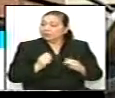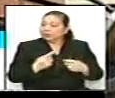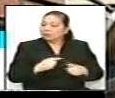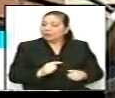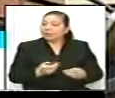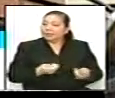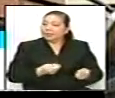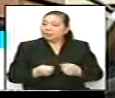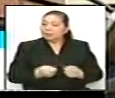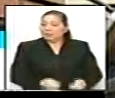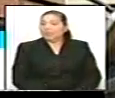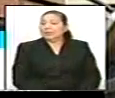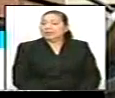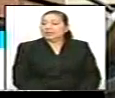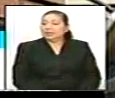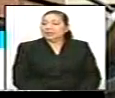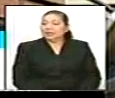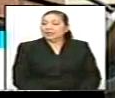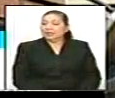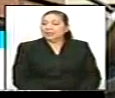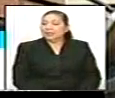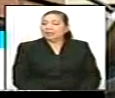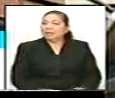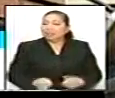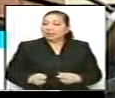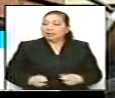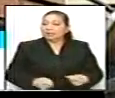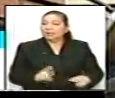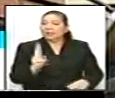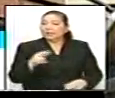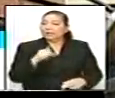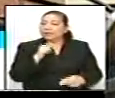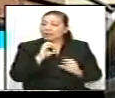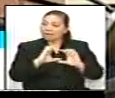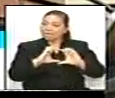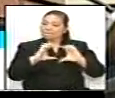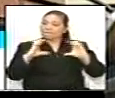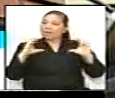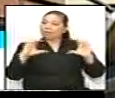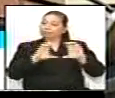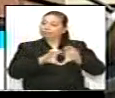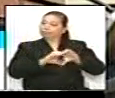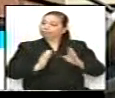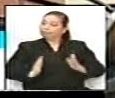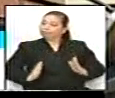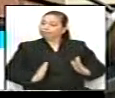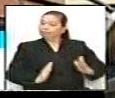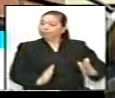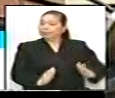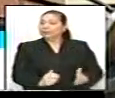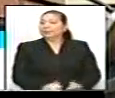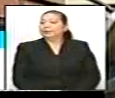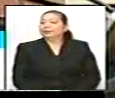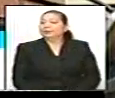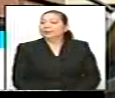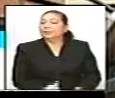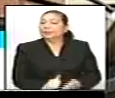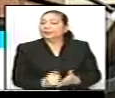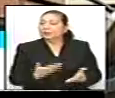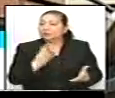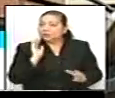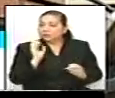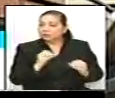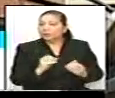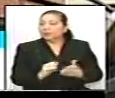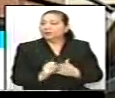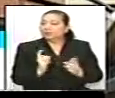nosotros manejar adecuadamente el cauce del río y la faja, con el objetivo de evitar que haya